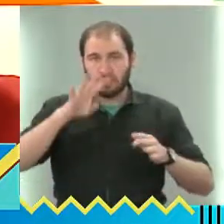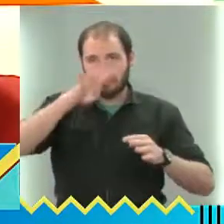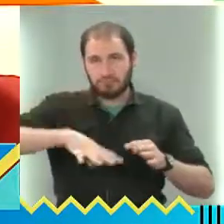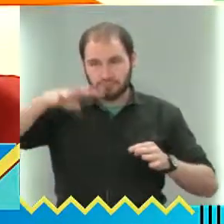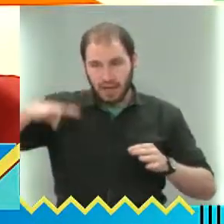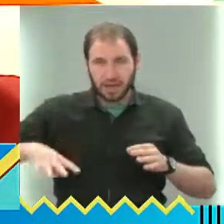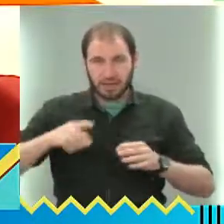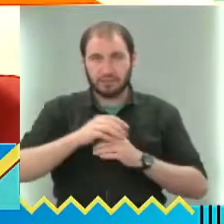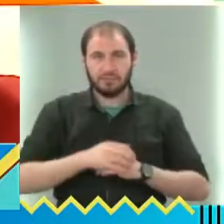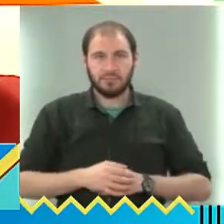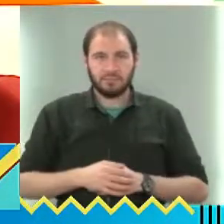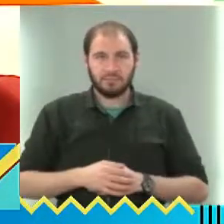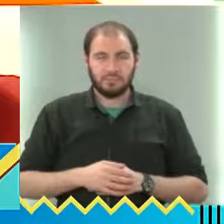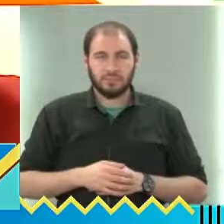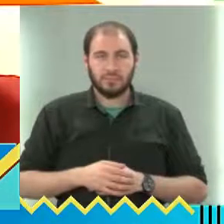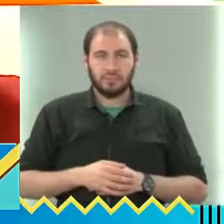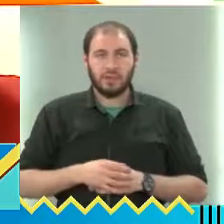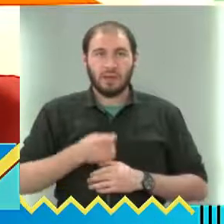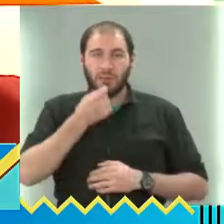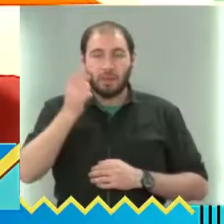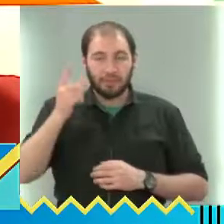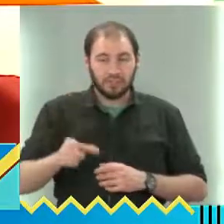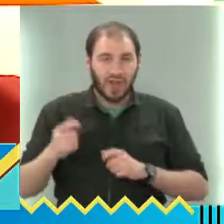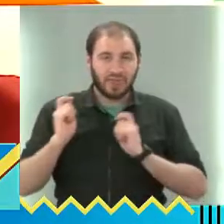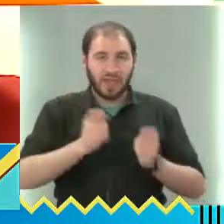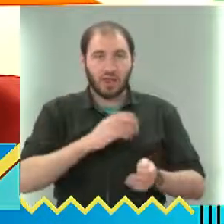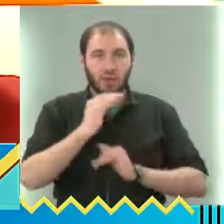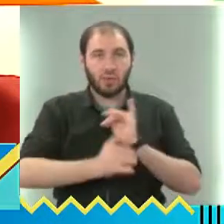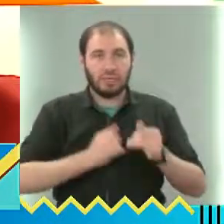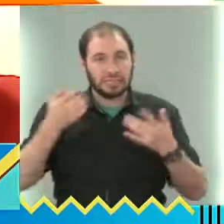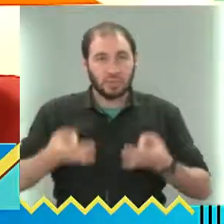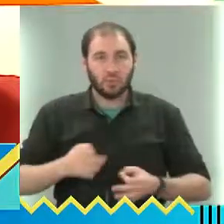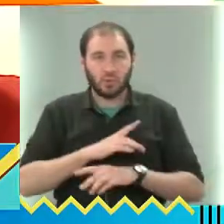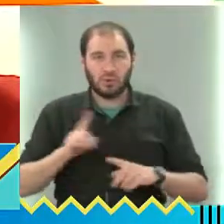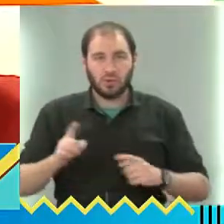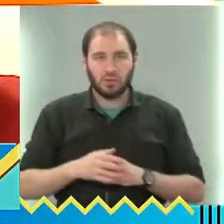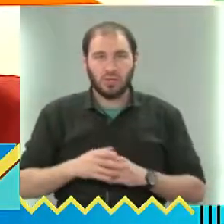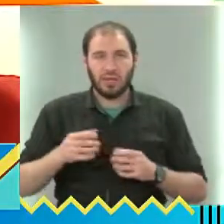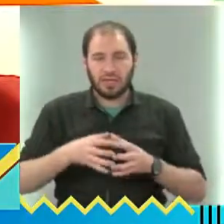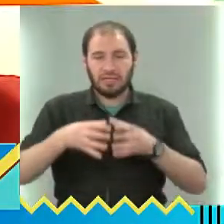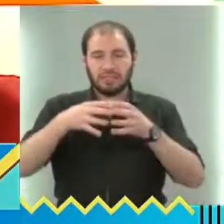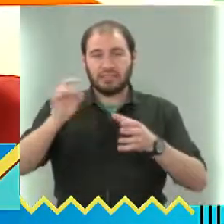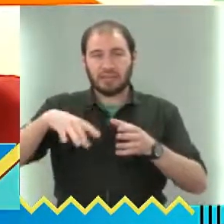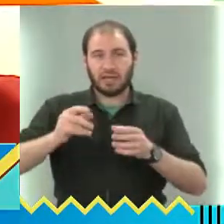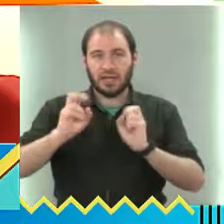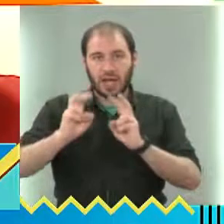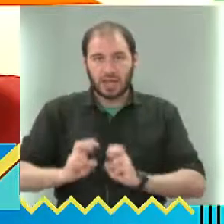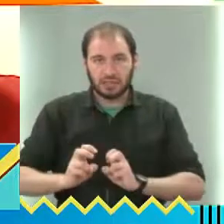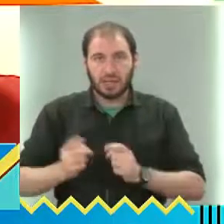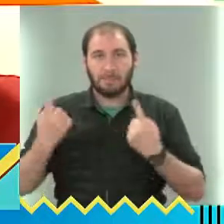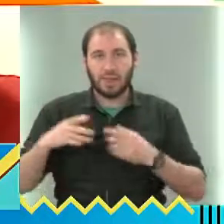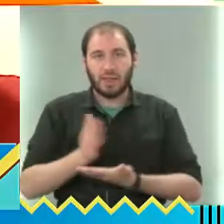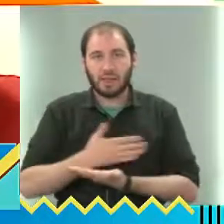barra. Y eso, si el mismo donante refiere que no es segura, esa unidad de sangre se analiza, pero